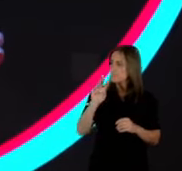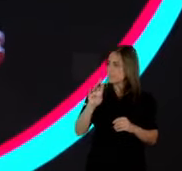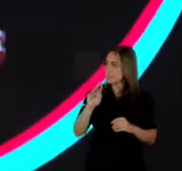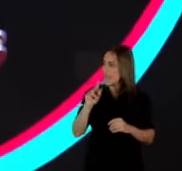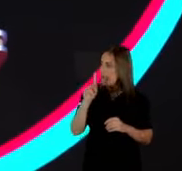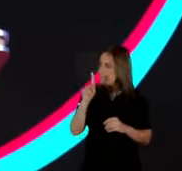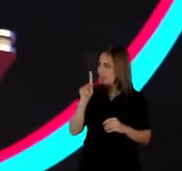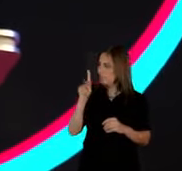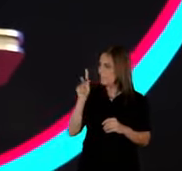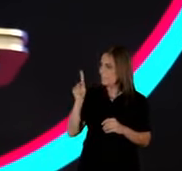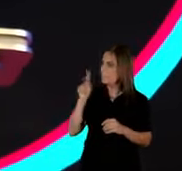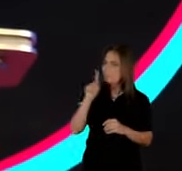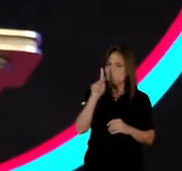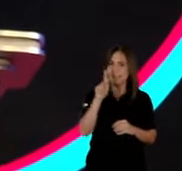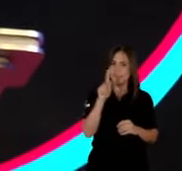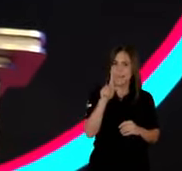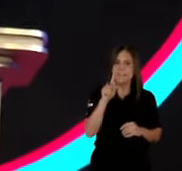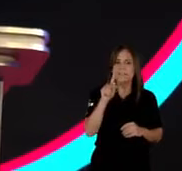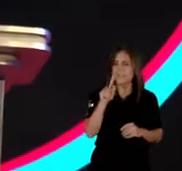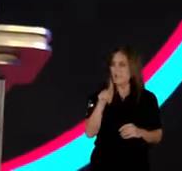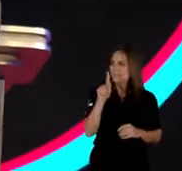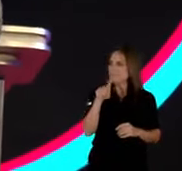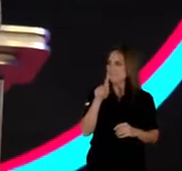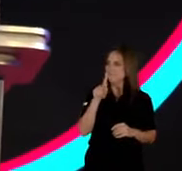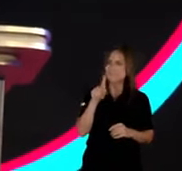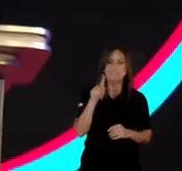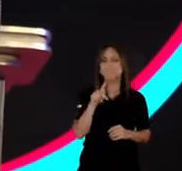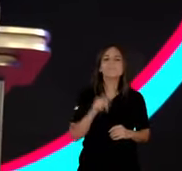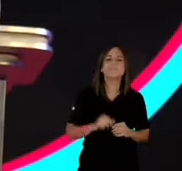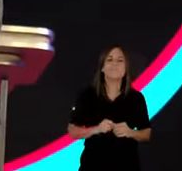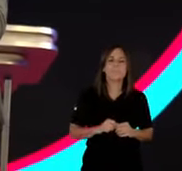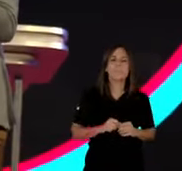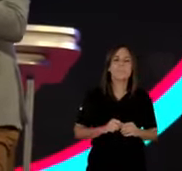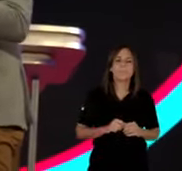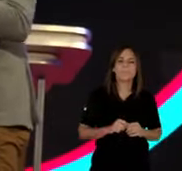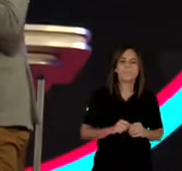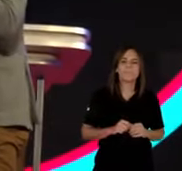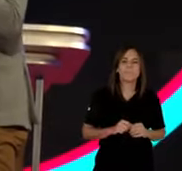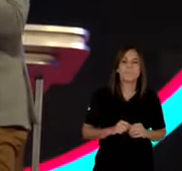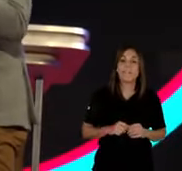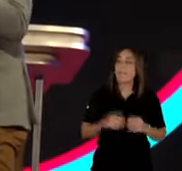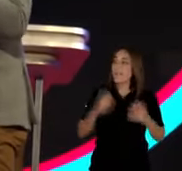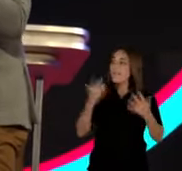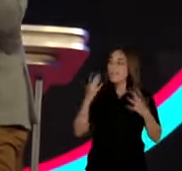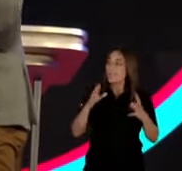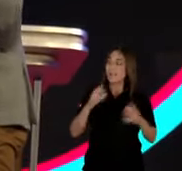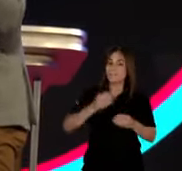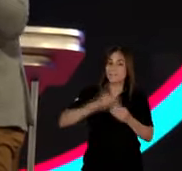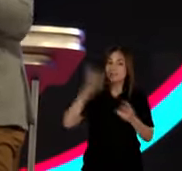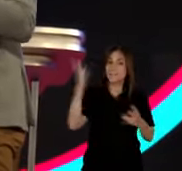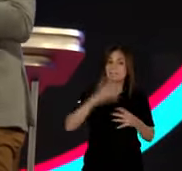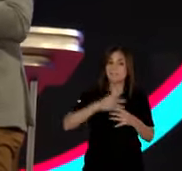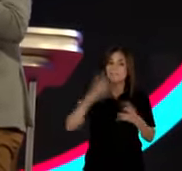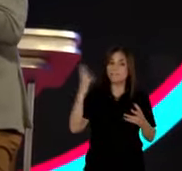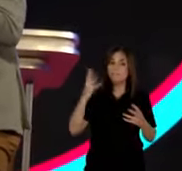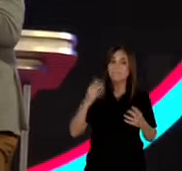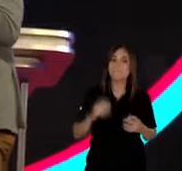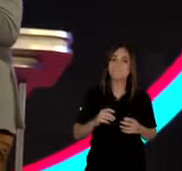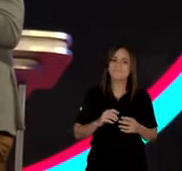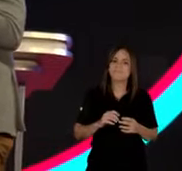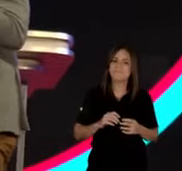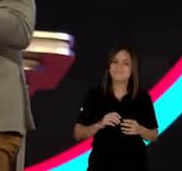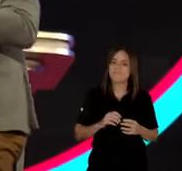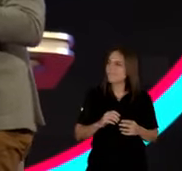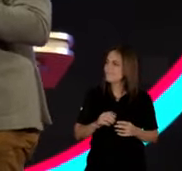canales que seguimos entrando a través del satélite, que ya está de pie. ¿Cuántos aplauden porque ya tenemos satélite en pie, toda